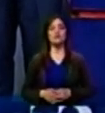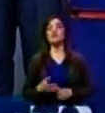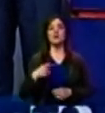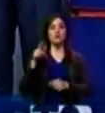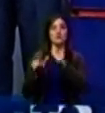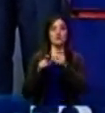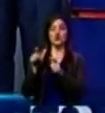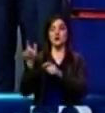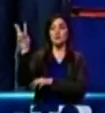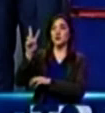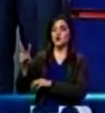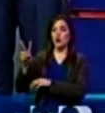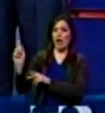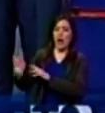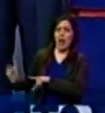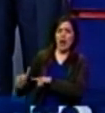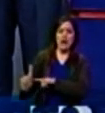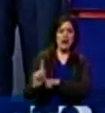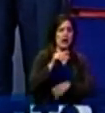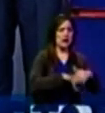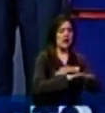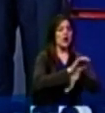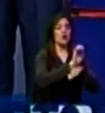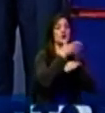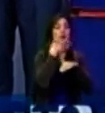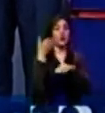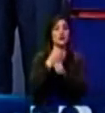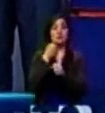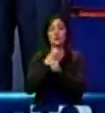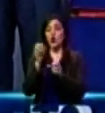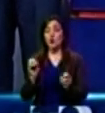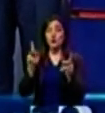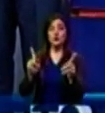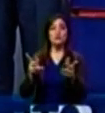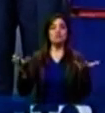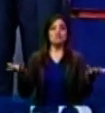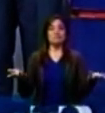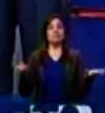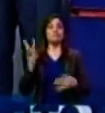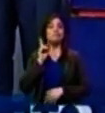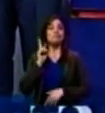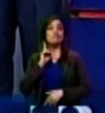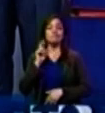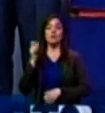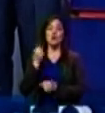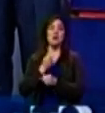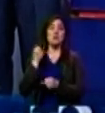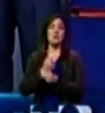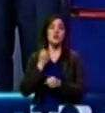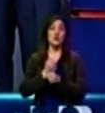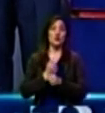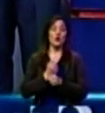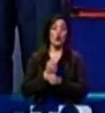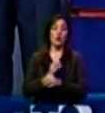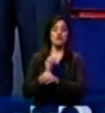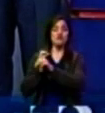crisis en su país y que ingresan a Ecuador en busca de mejores días son víctimas de la explotación laboral, la trata de